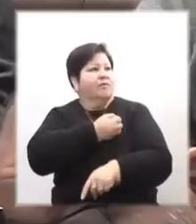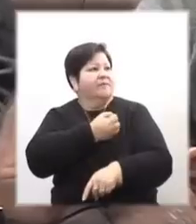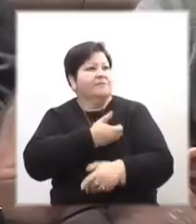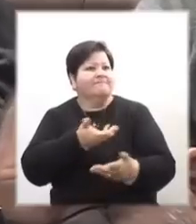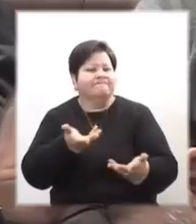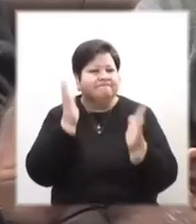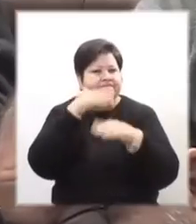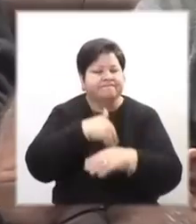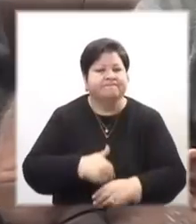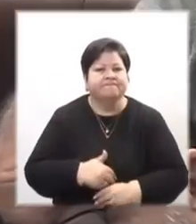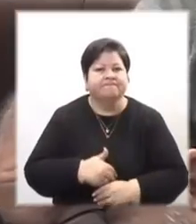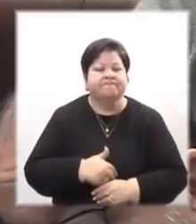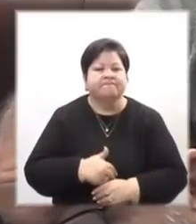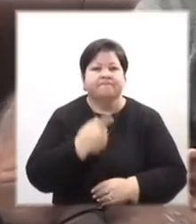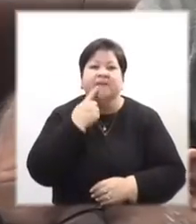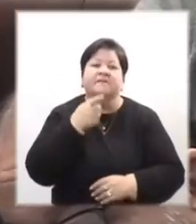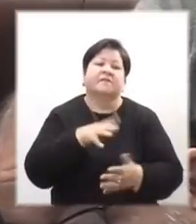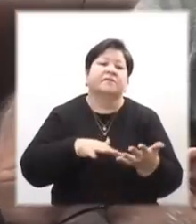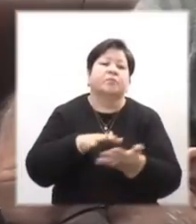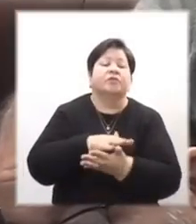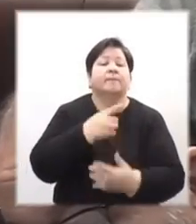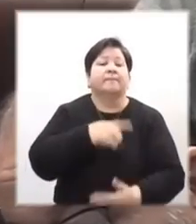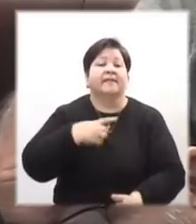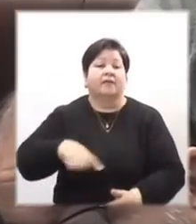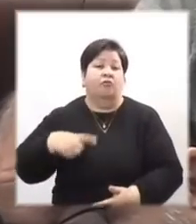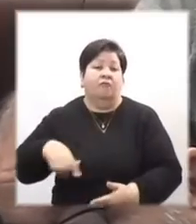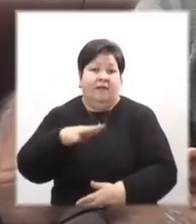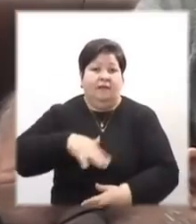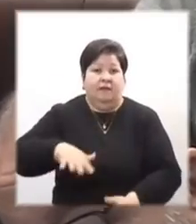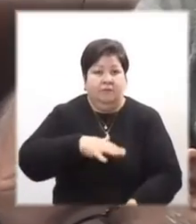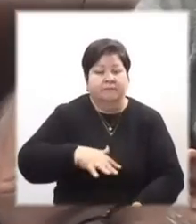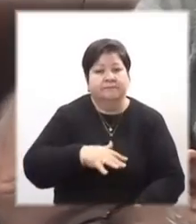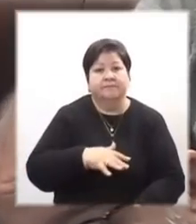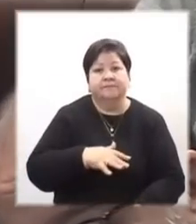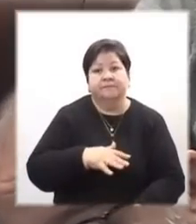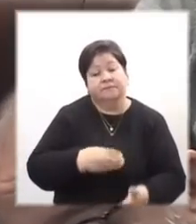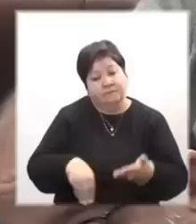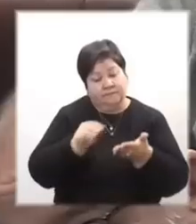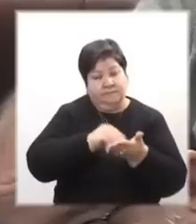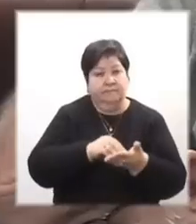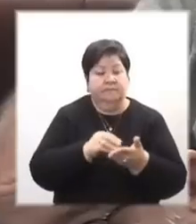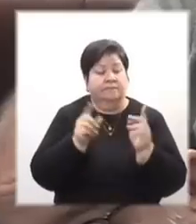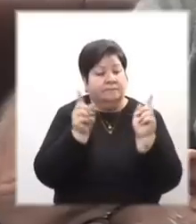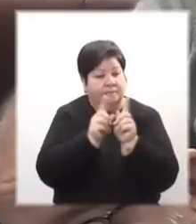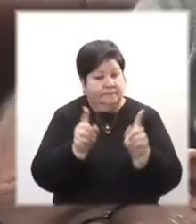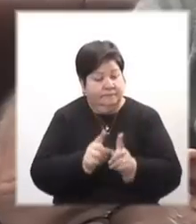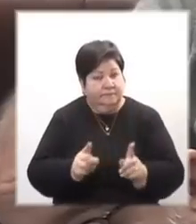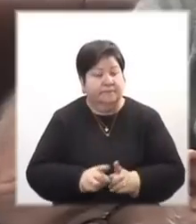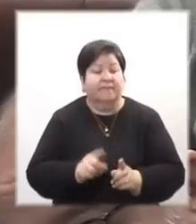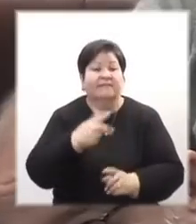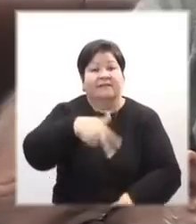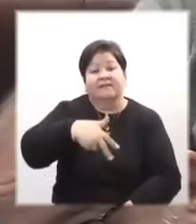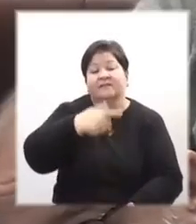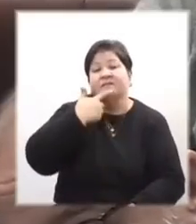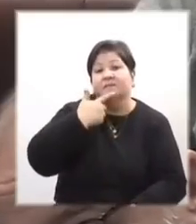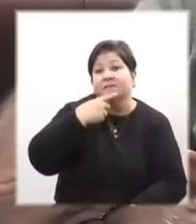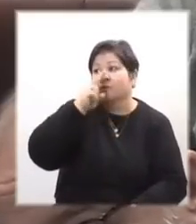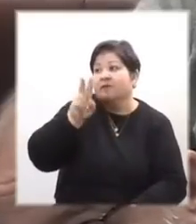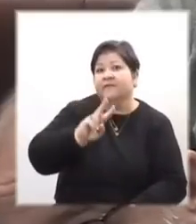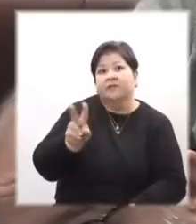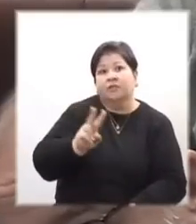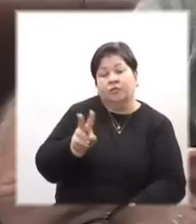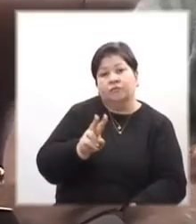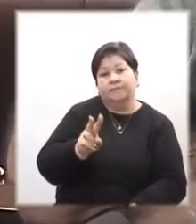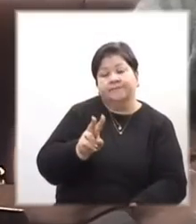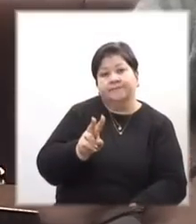homicidios. En este caso, refiriéndose a la situación del barrio Peñarol. Y para agregar a este breve repaso, nuevamente el 13 de septiembre del año